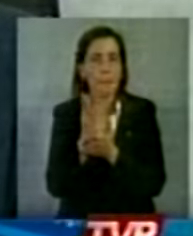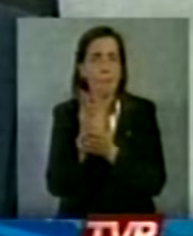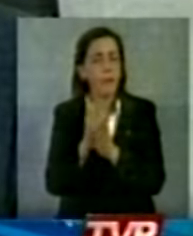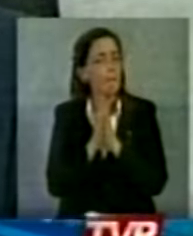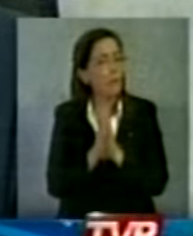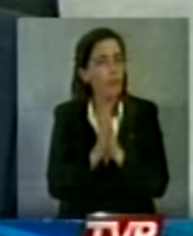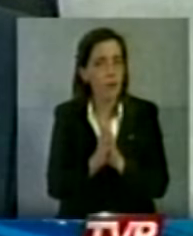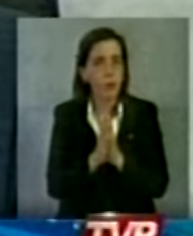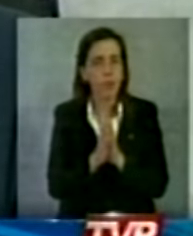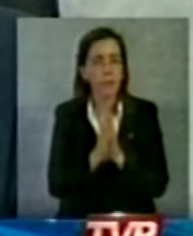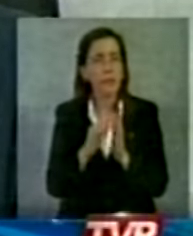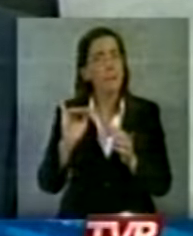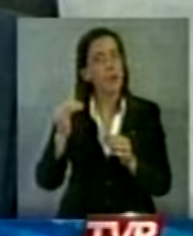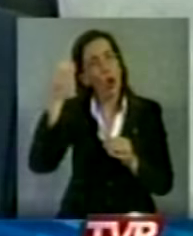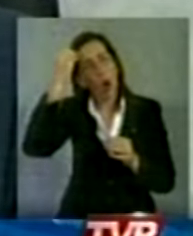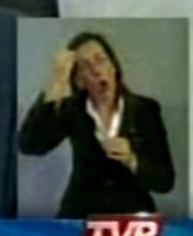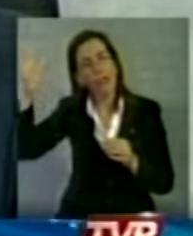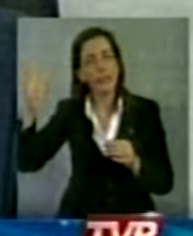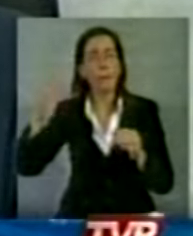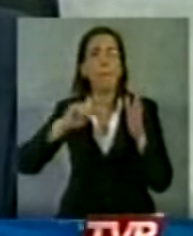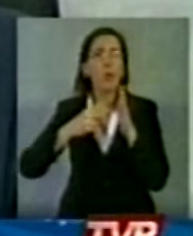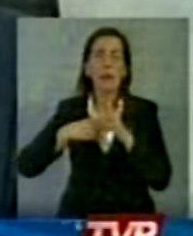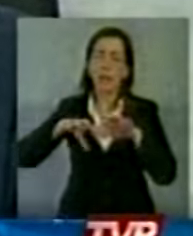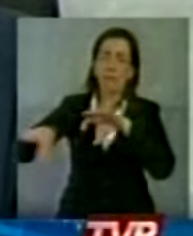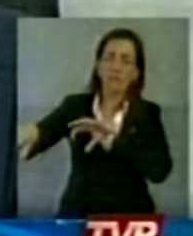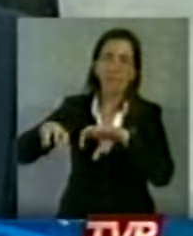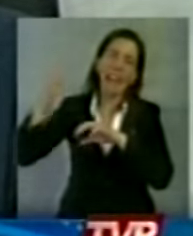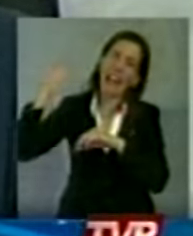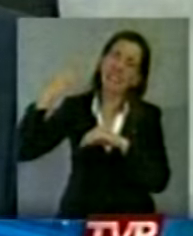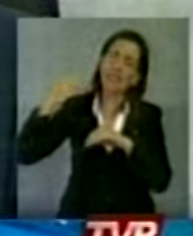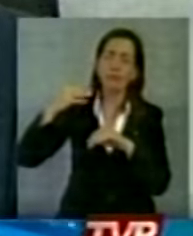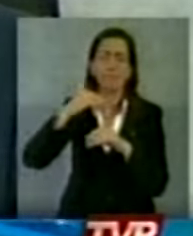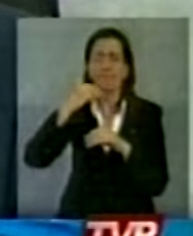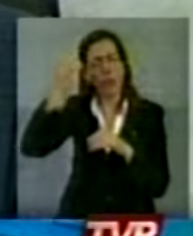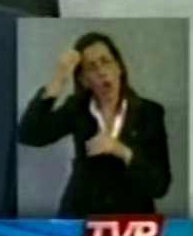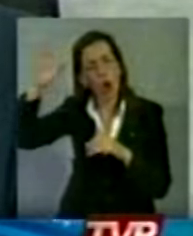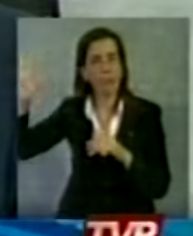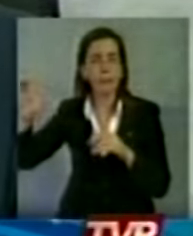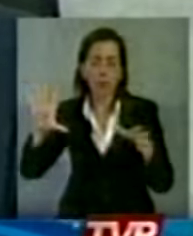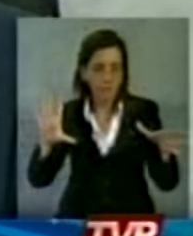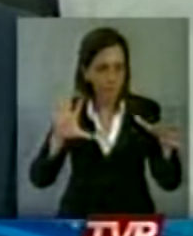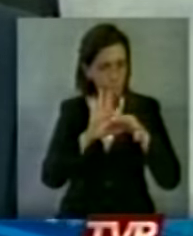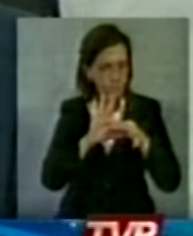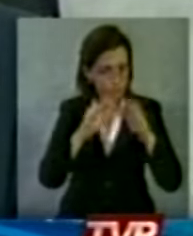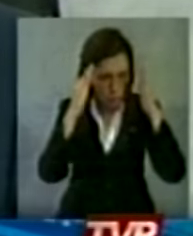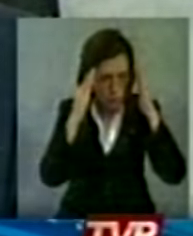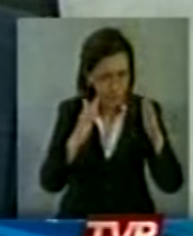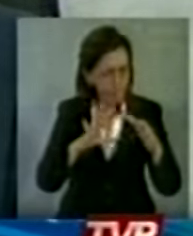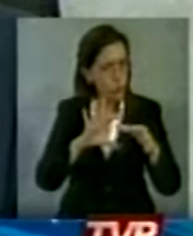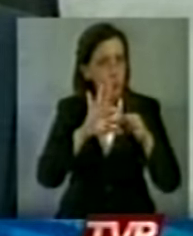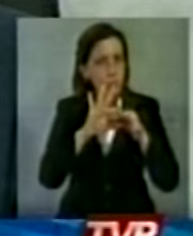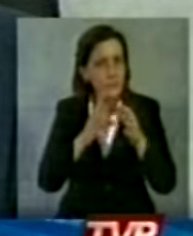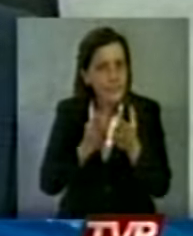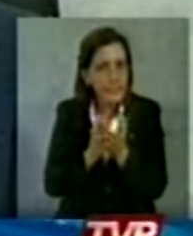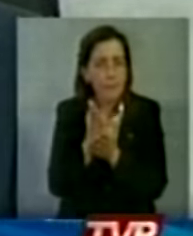acordemos más de nuestras diferencias anteriores, sino para soldar más y